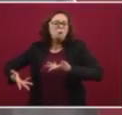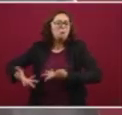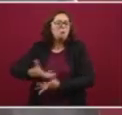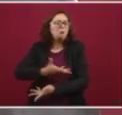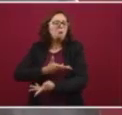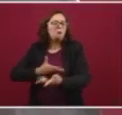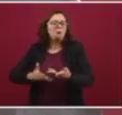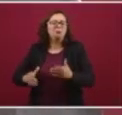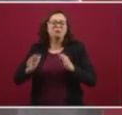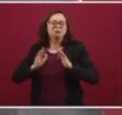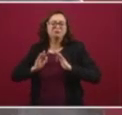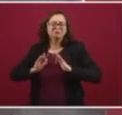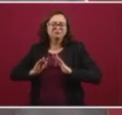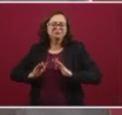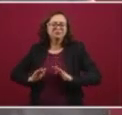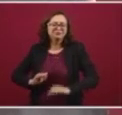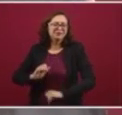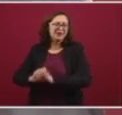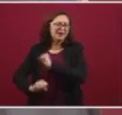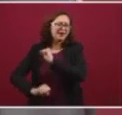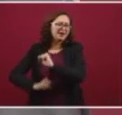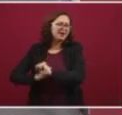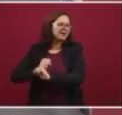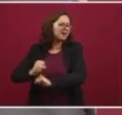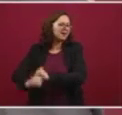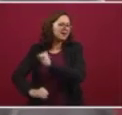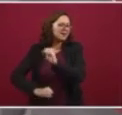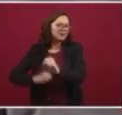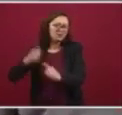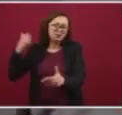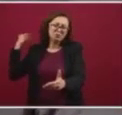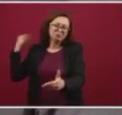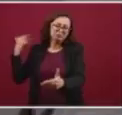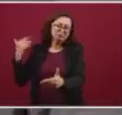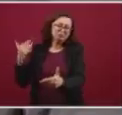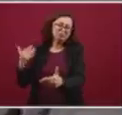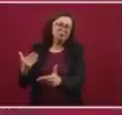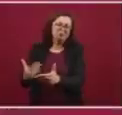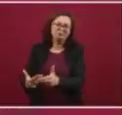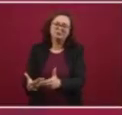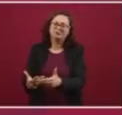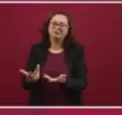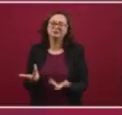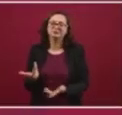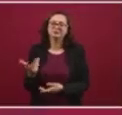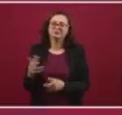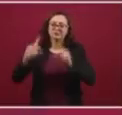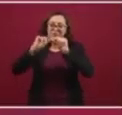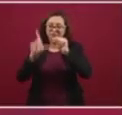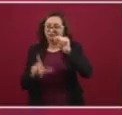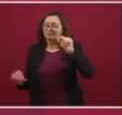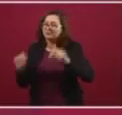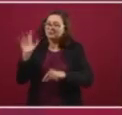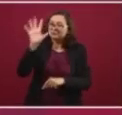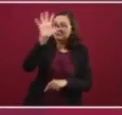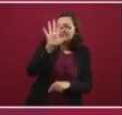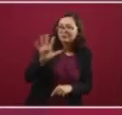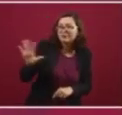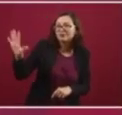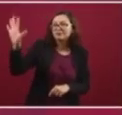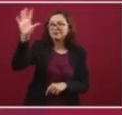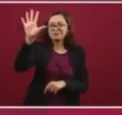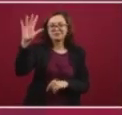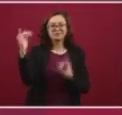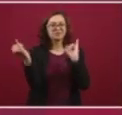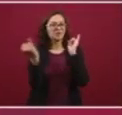países. Es toda una región, ¿sí? Es como el